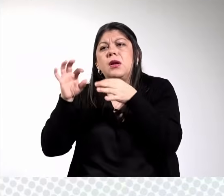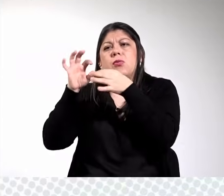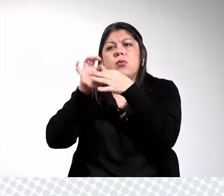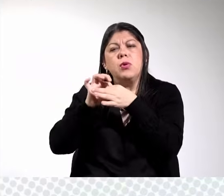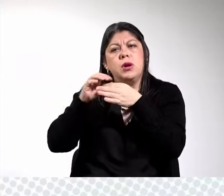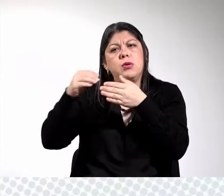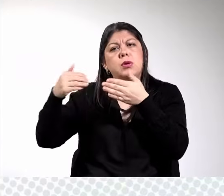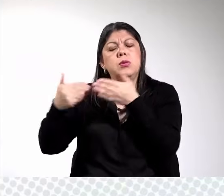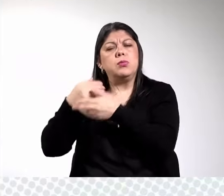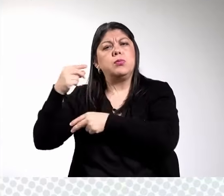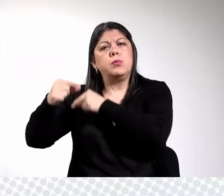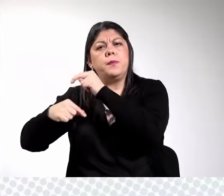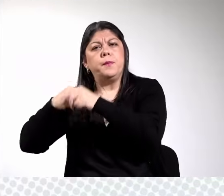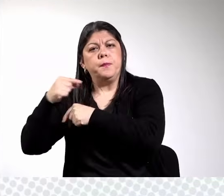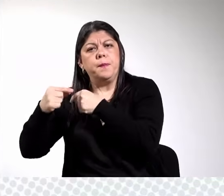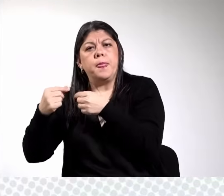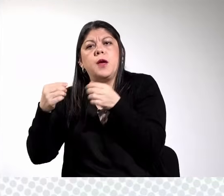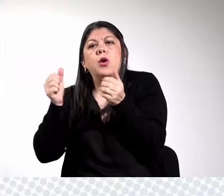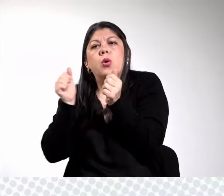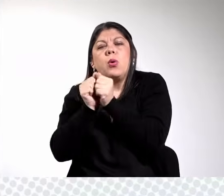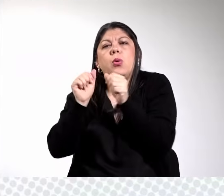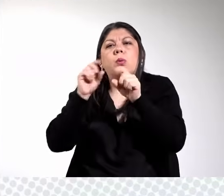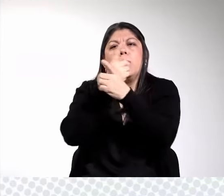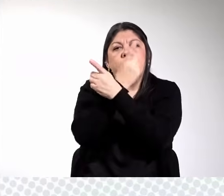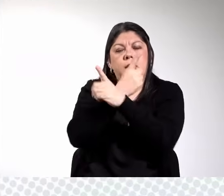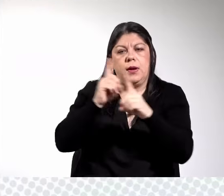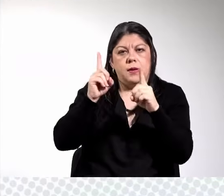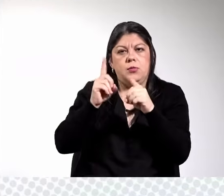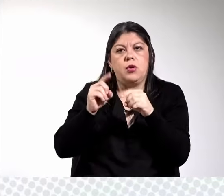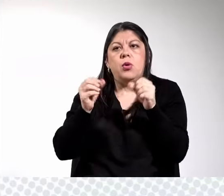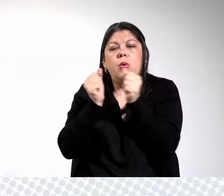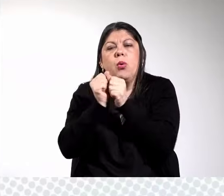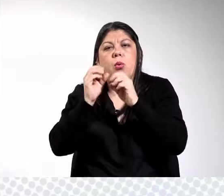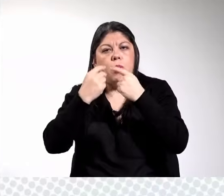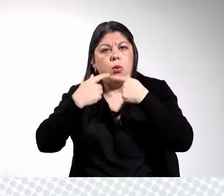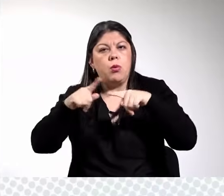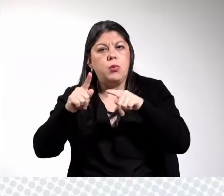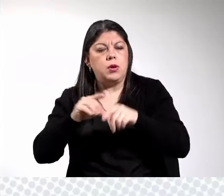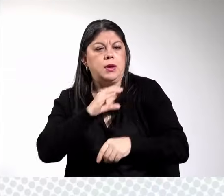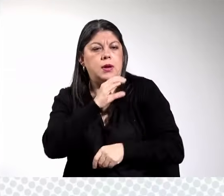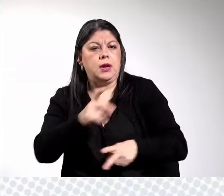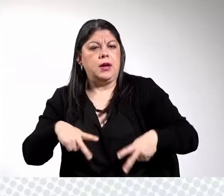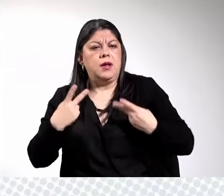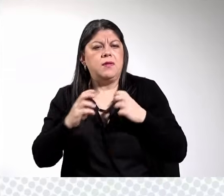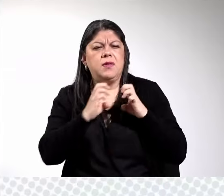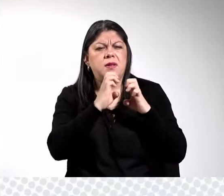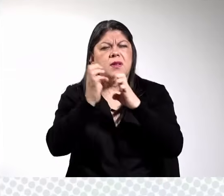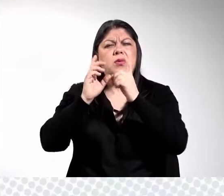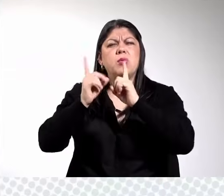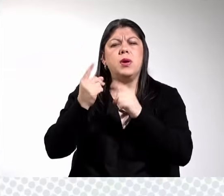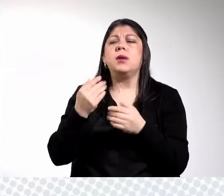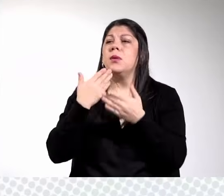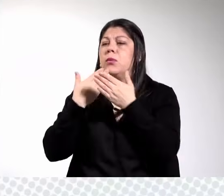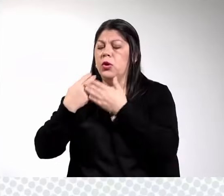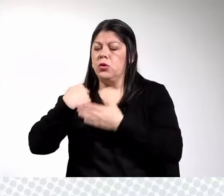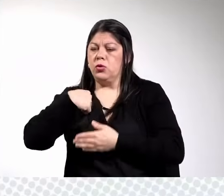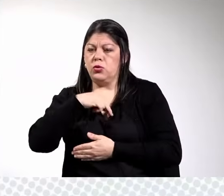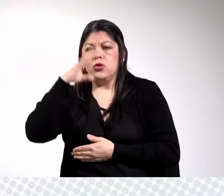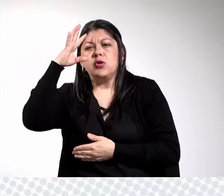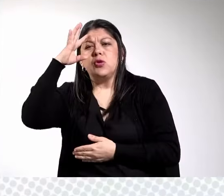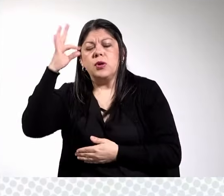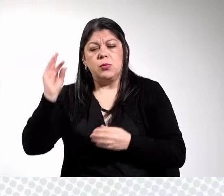de las nuevas generaciones con la democracia, con sus oportunidades y con su calidad de vida? Bueno, nosotros creemos en